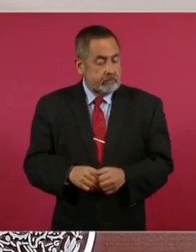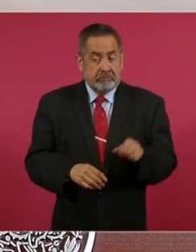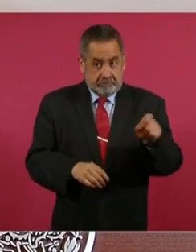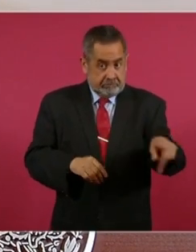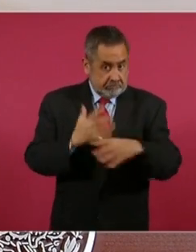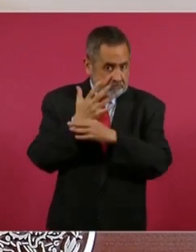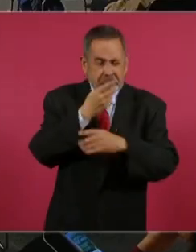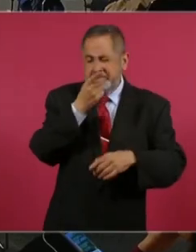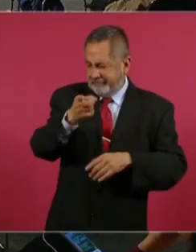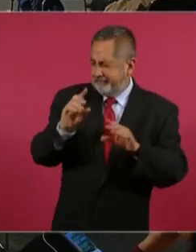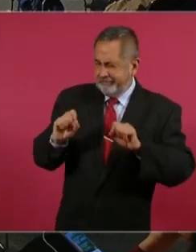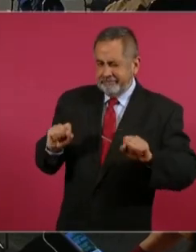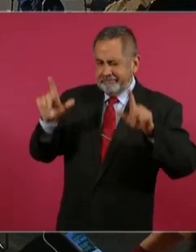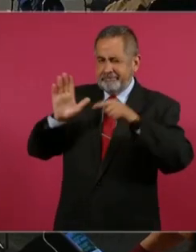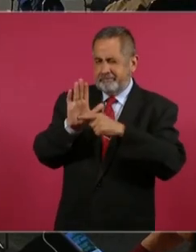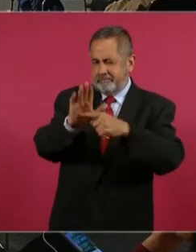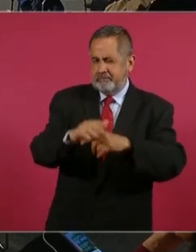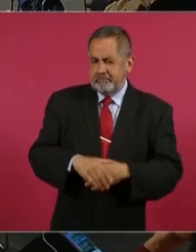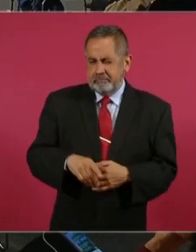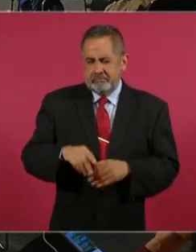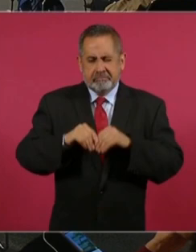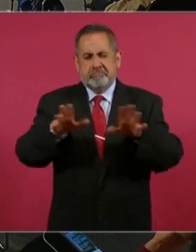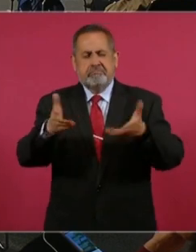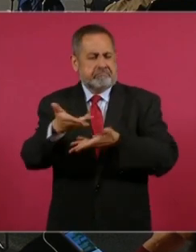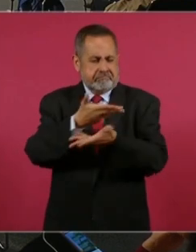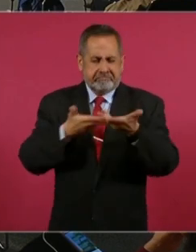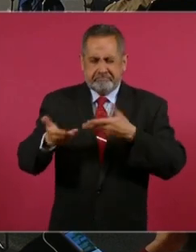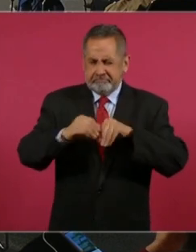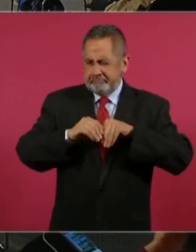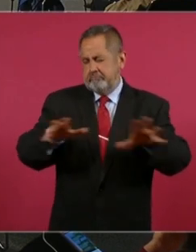lo dice, ponlo. Eso no tiene que compartir.